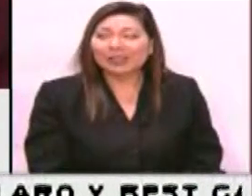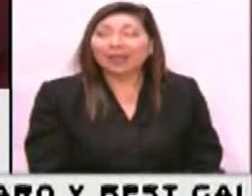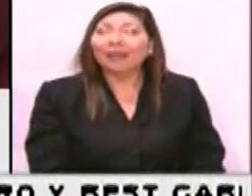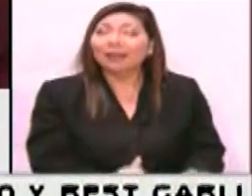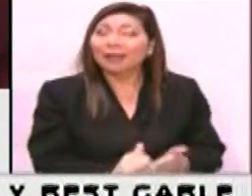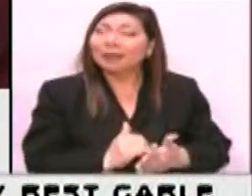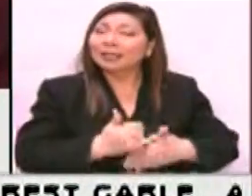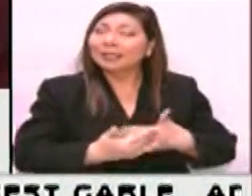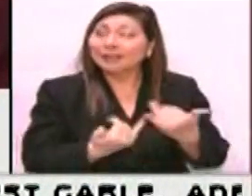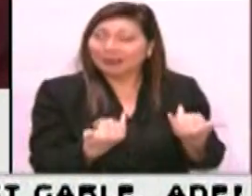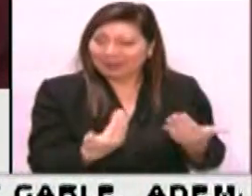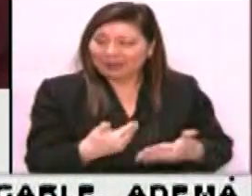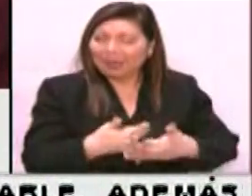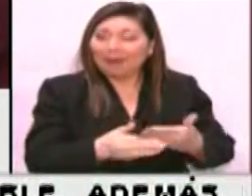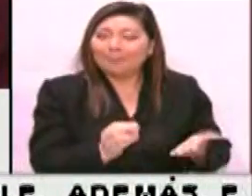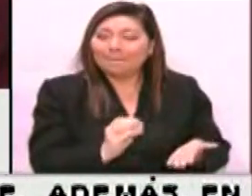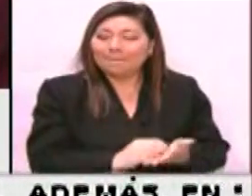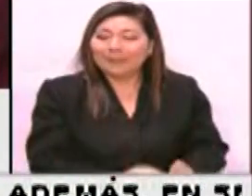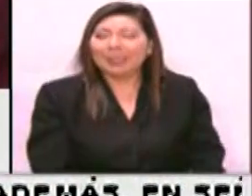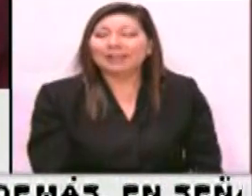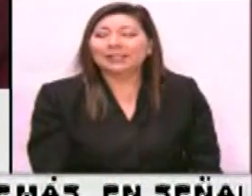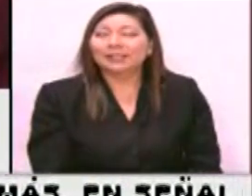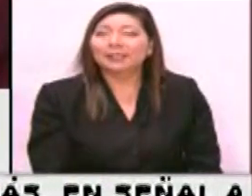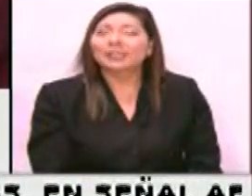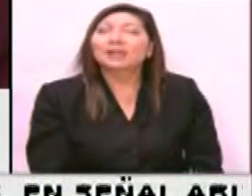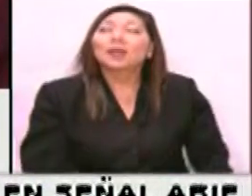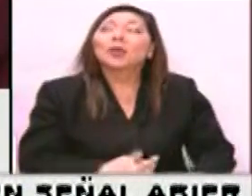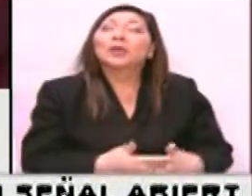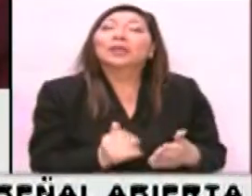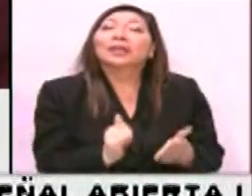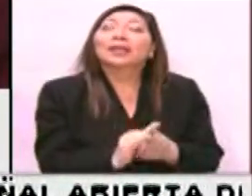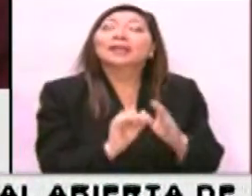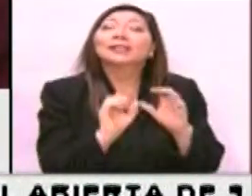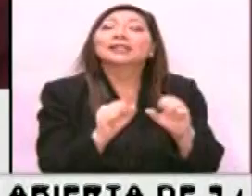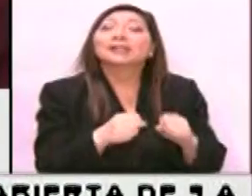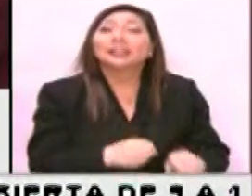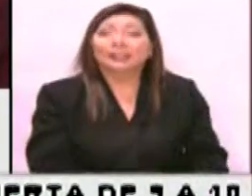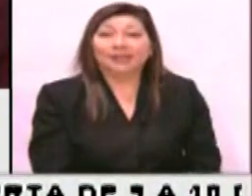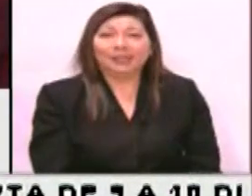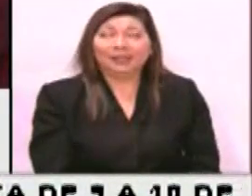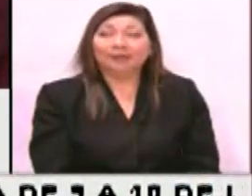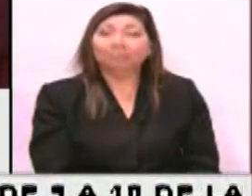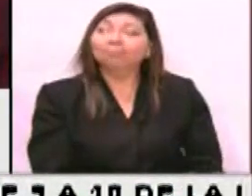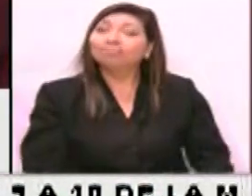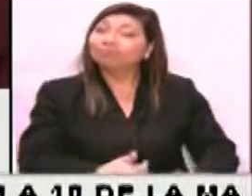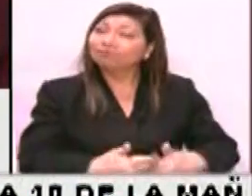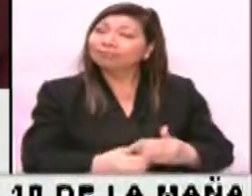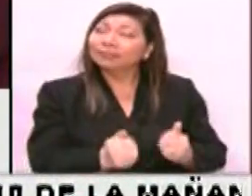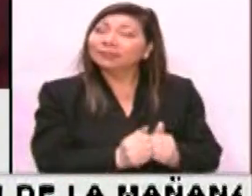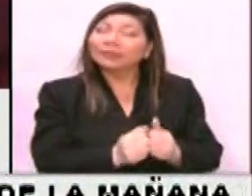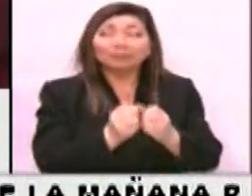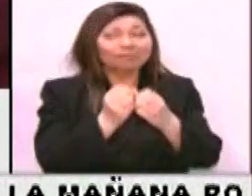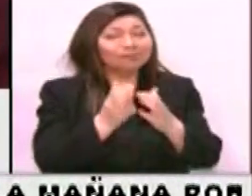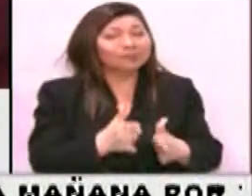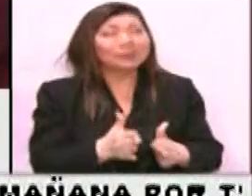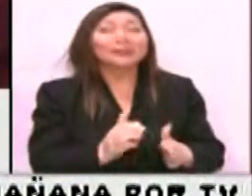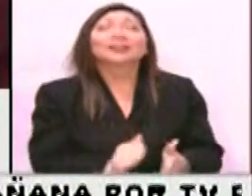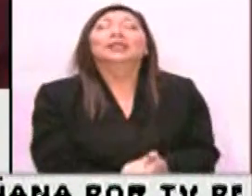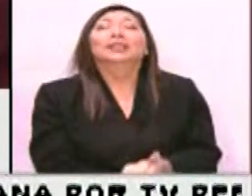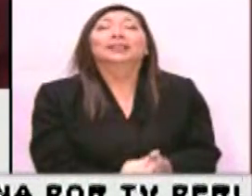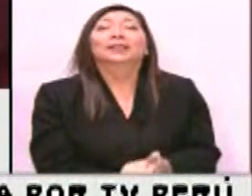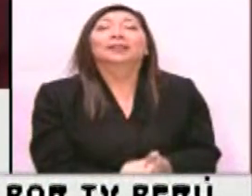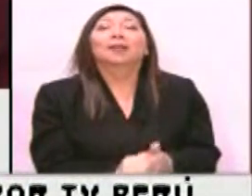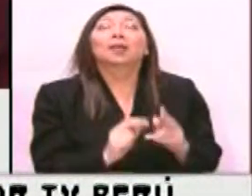que trasciendan eso y que en consecuencia efectivamente vayan renunciando